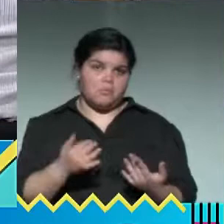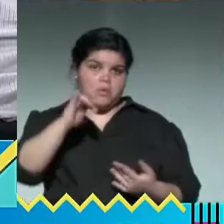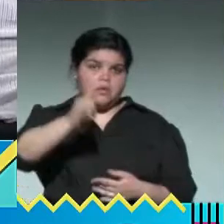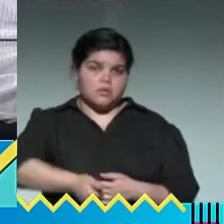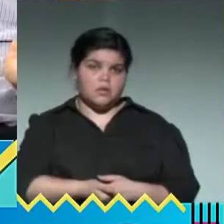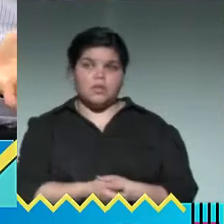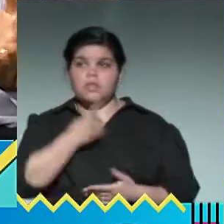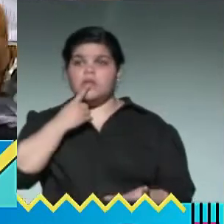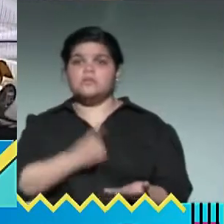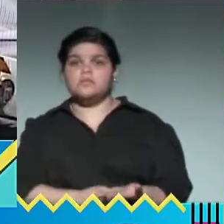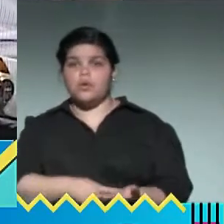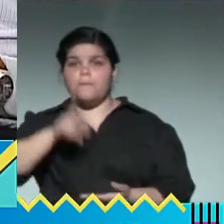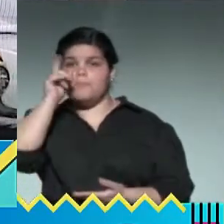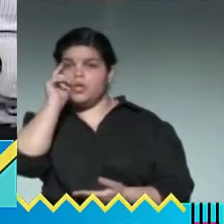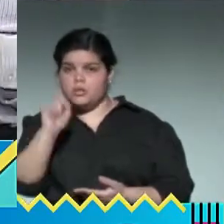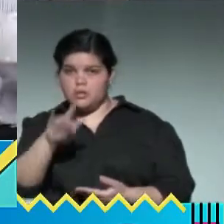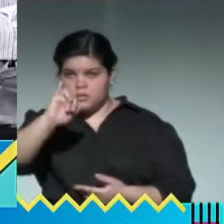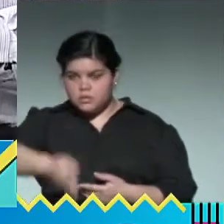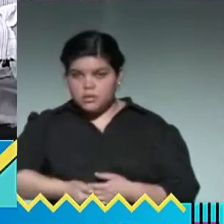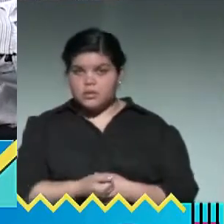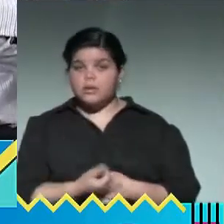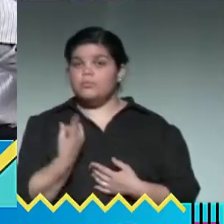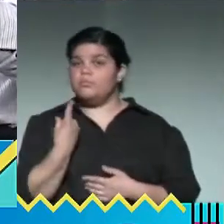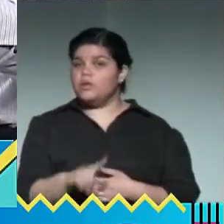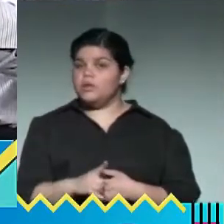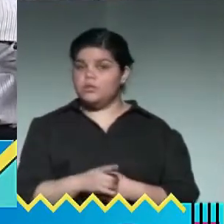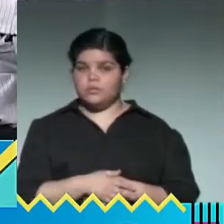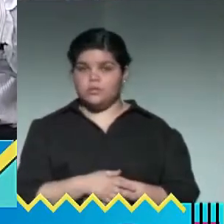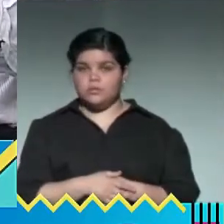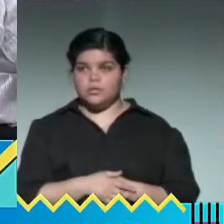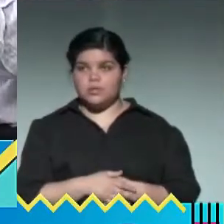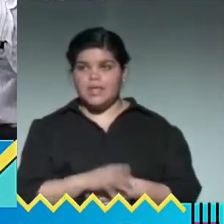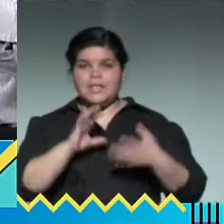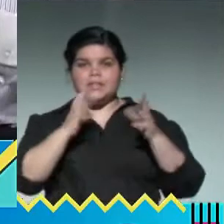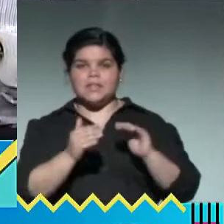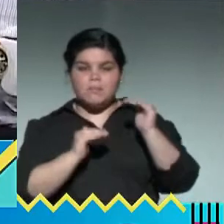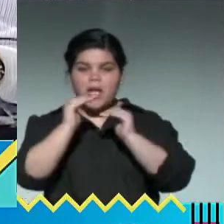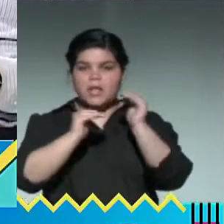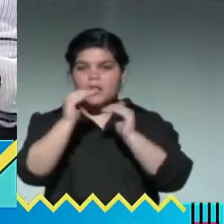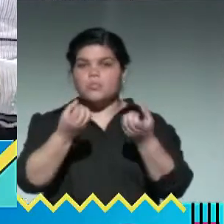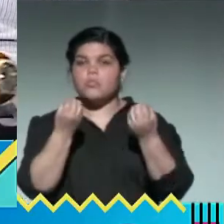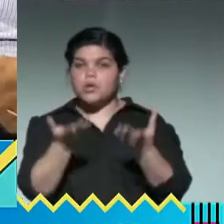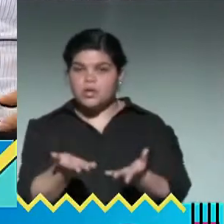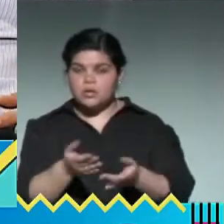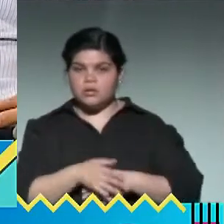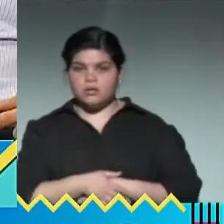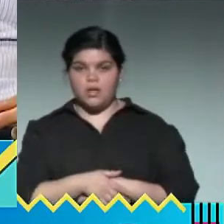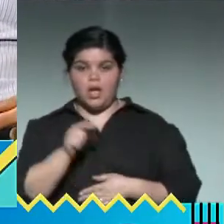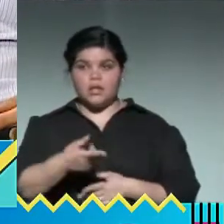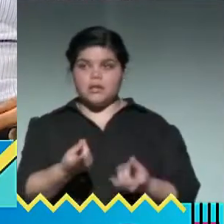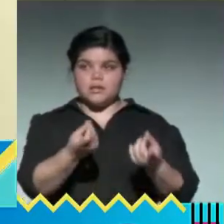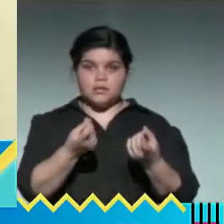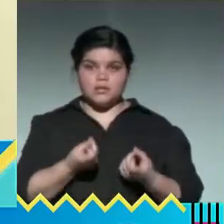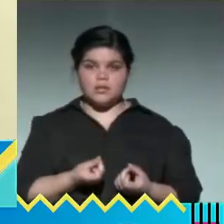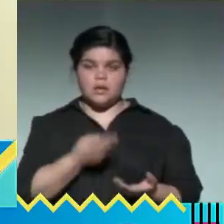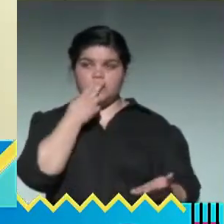definición política, pero lo que yo digo es, solamente el sistema es equitativo porque deberíamos subir el